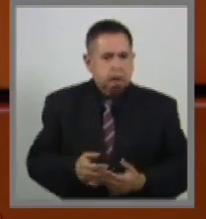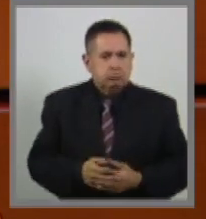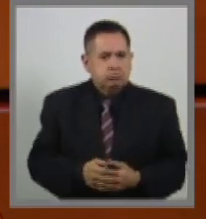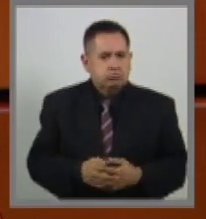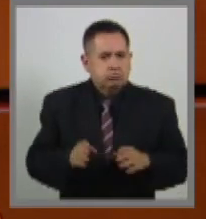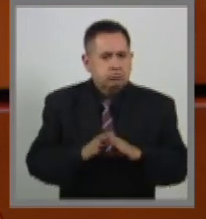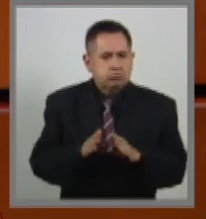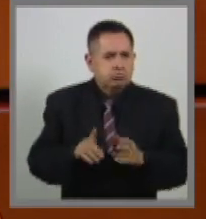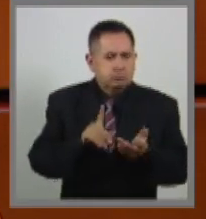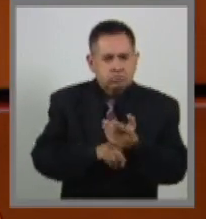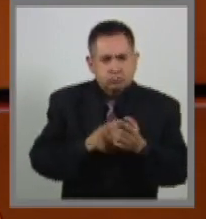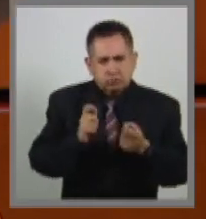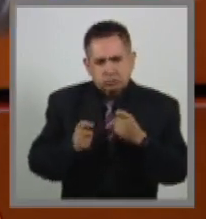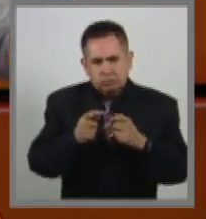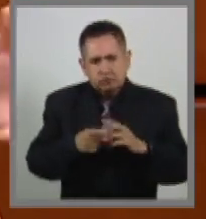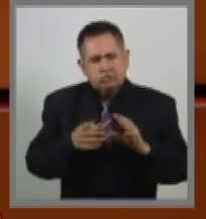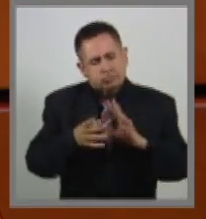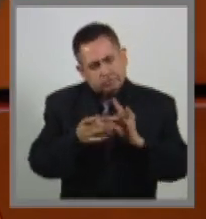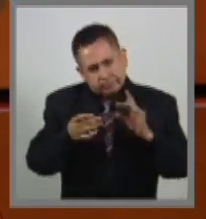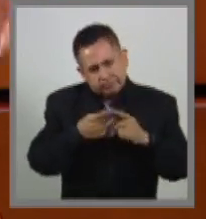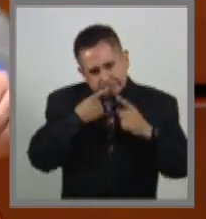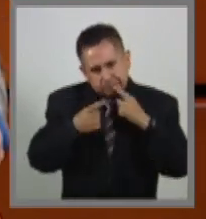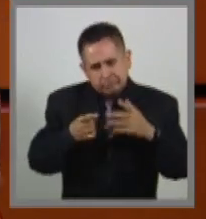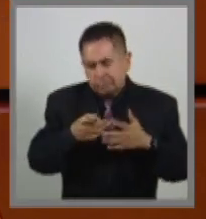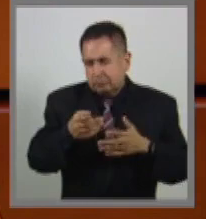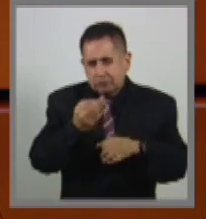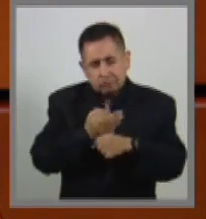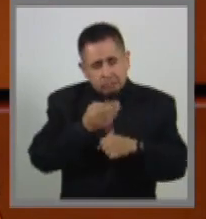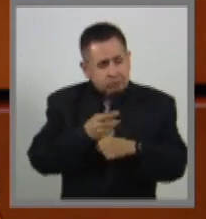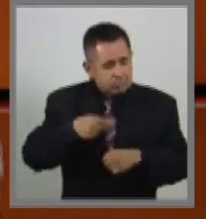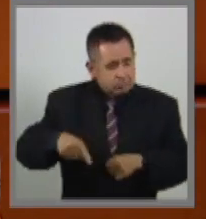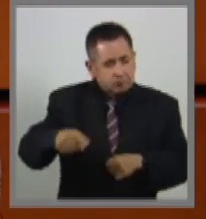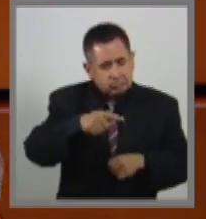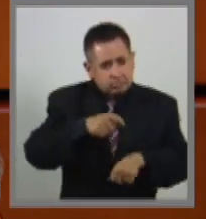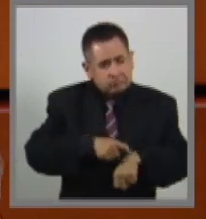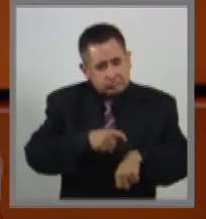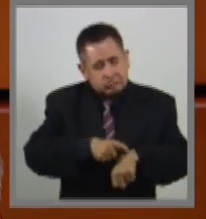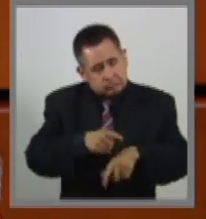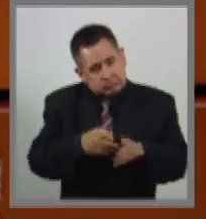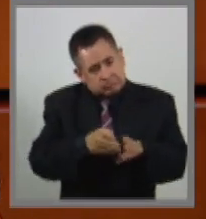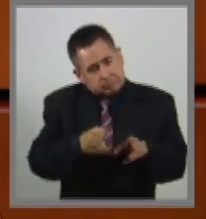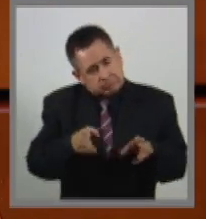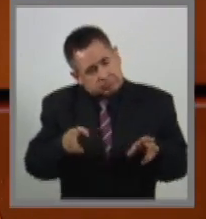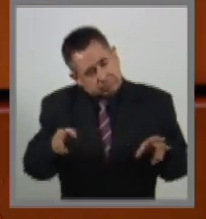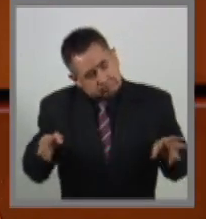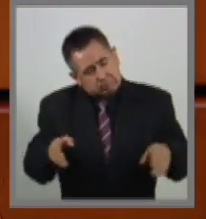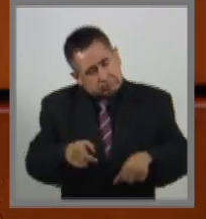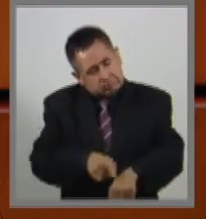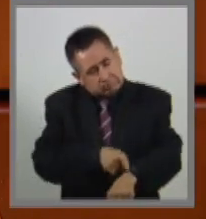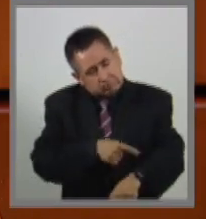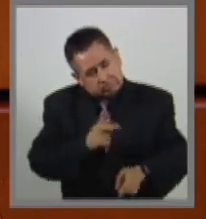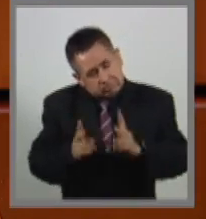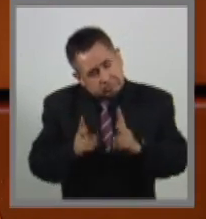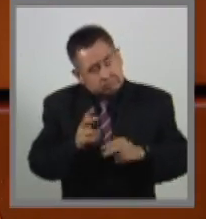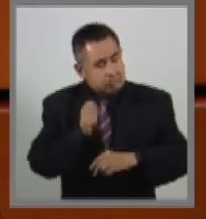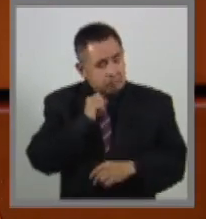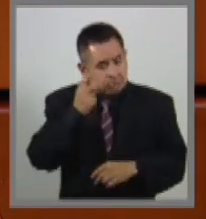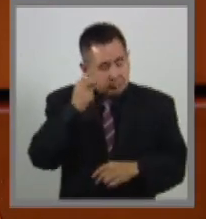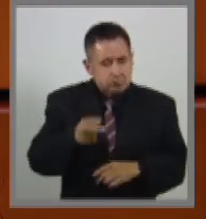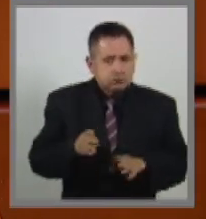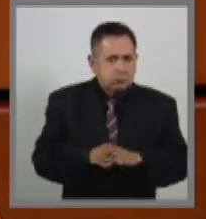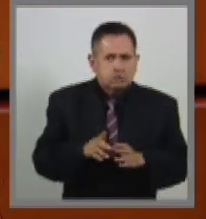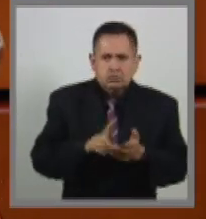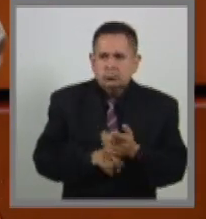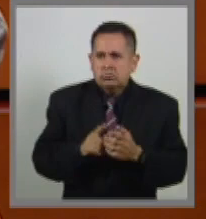el cual le hemos dedicado y le están dedicando un tiempo amplio aquí en el Senado de la República, cuando